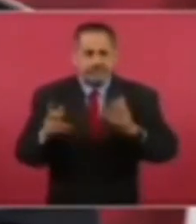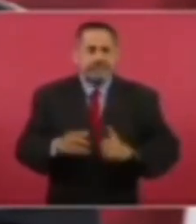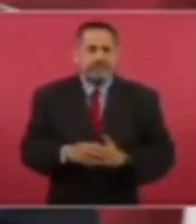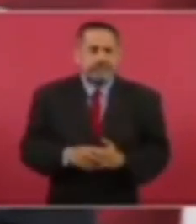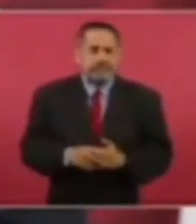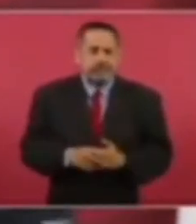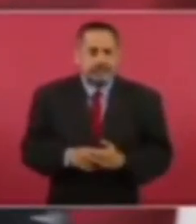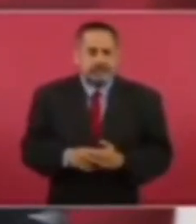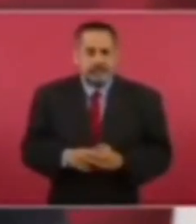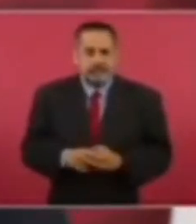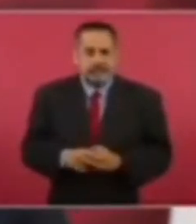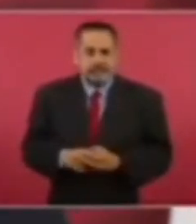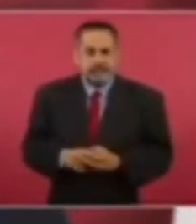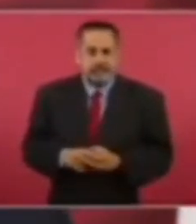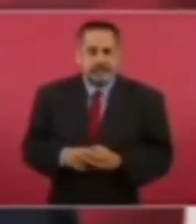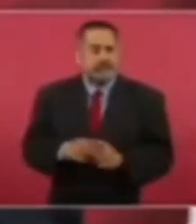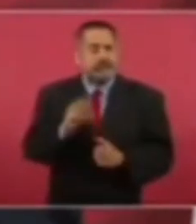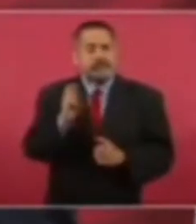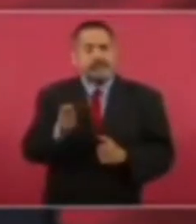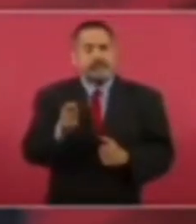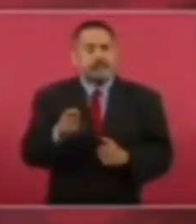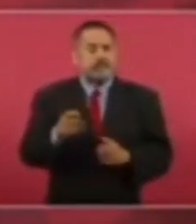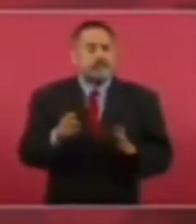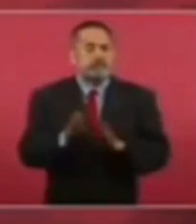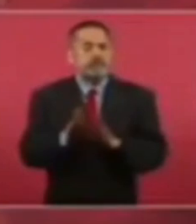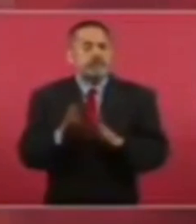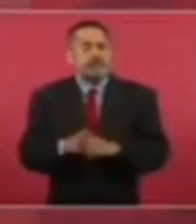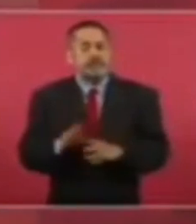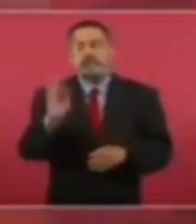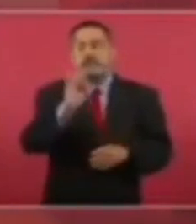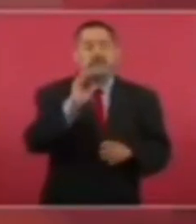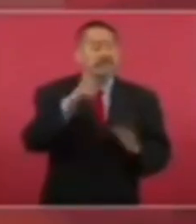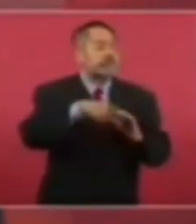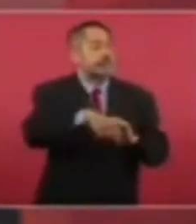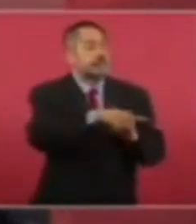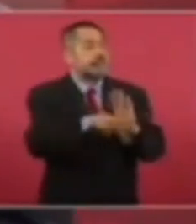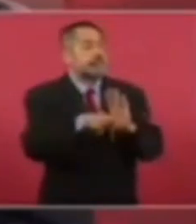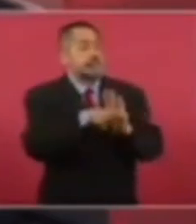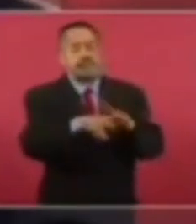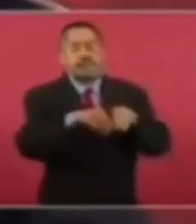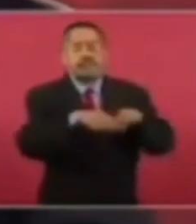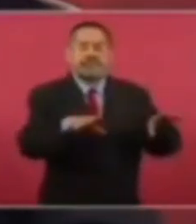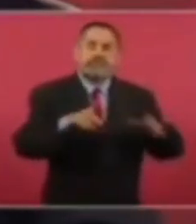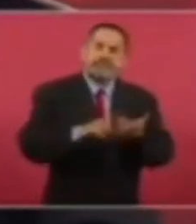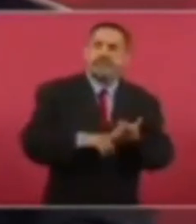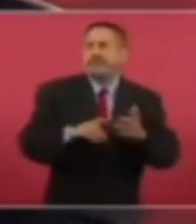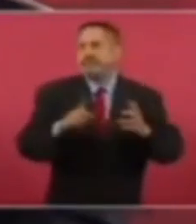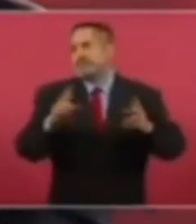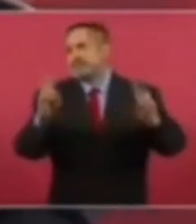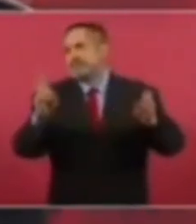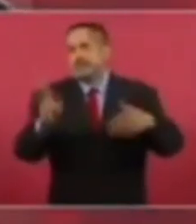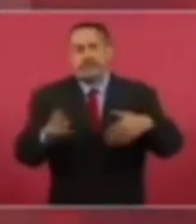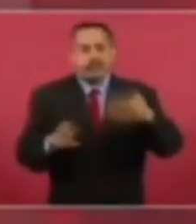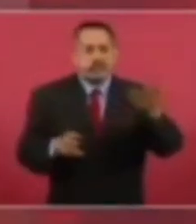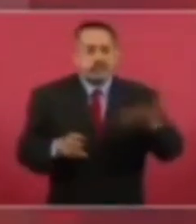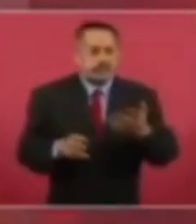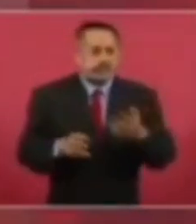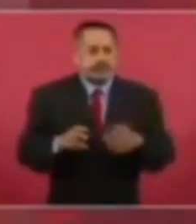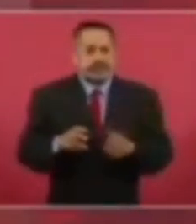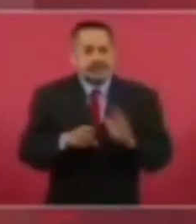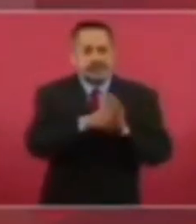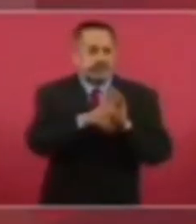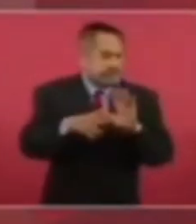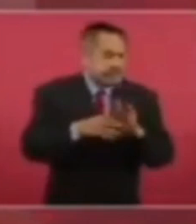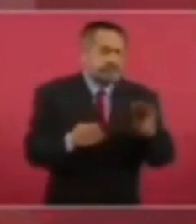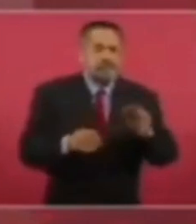porque puede ser un periódico, vamos a decir, de izquierda,